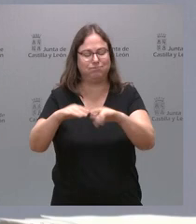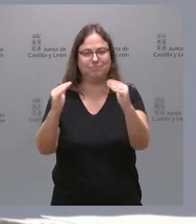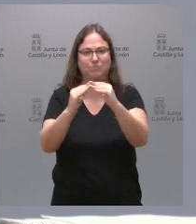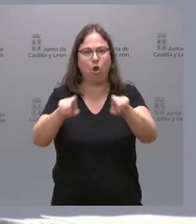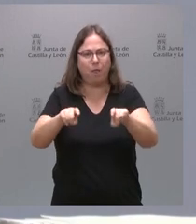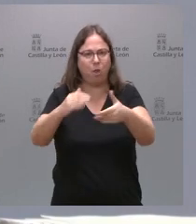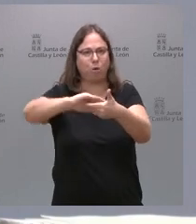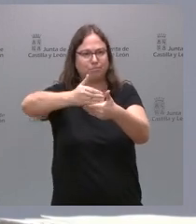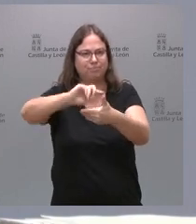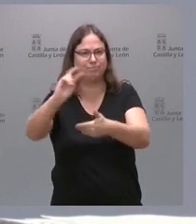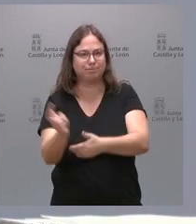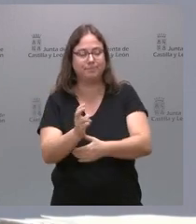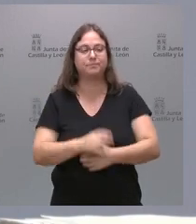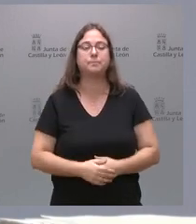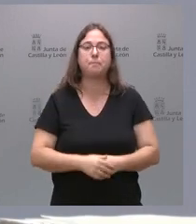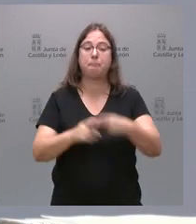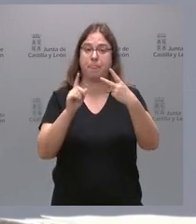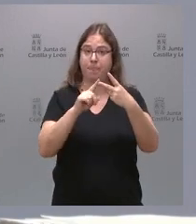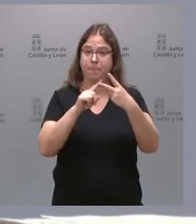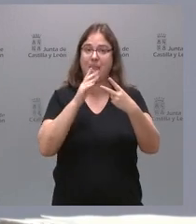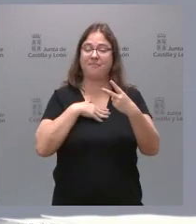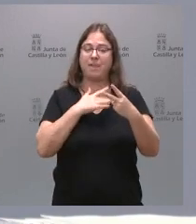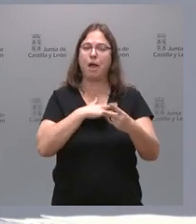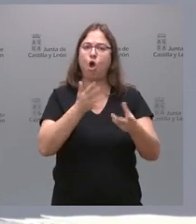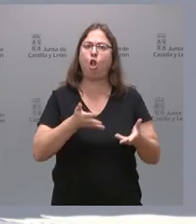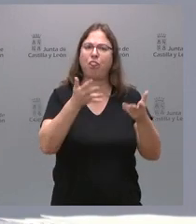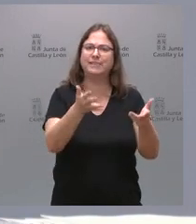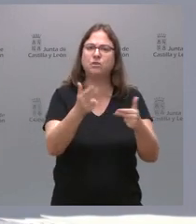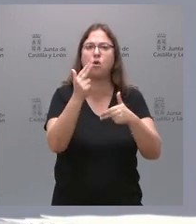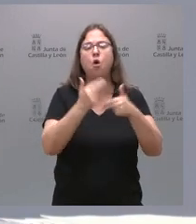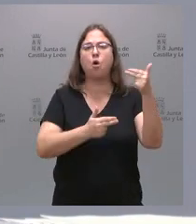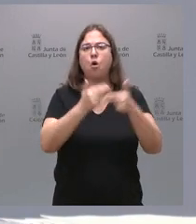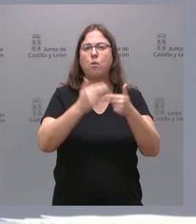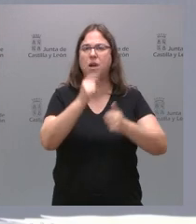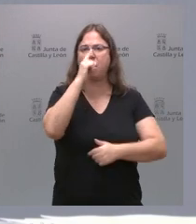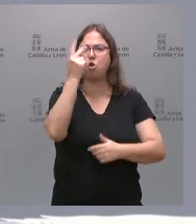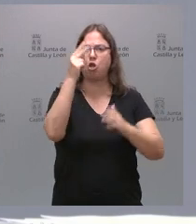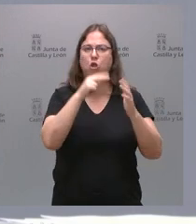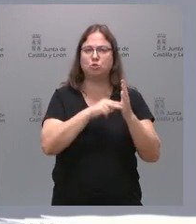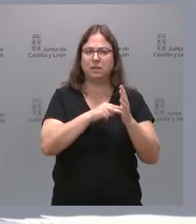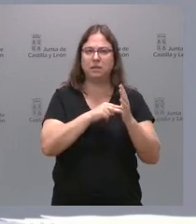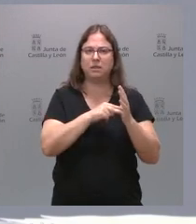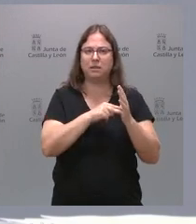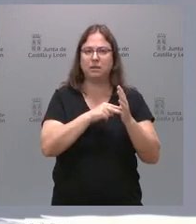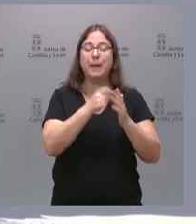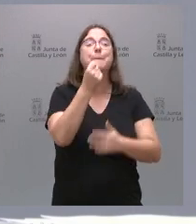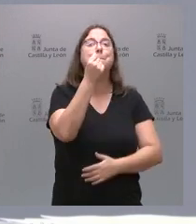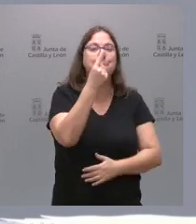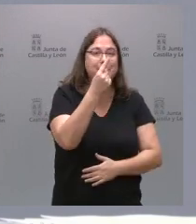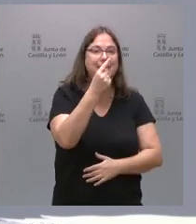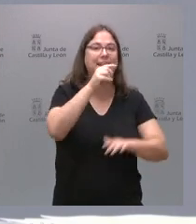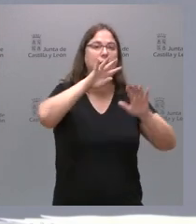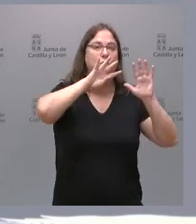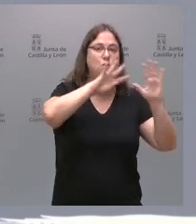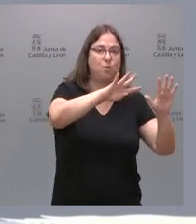efectivamente la concesión de la obra se produjo en el año 1972